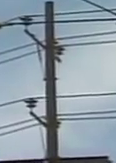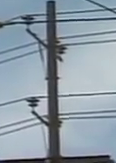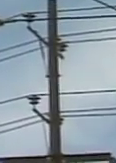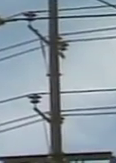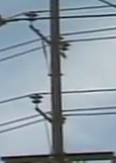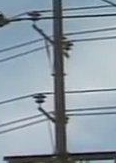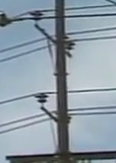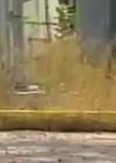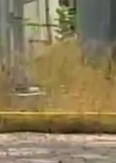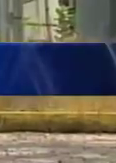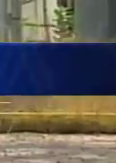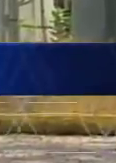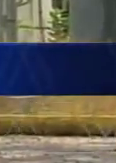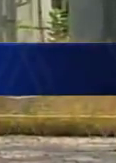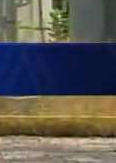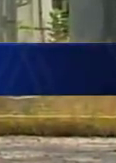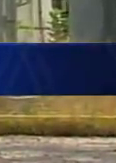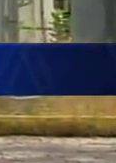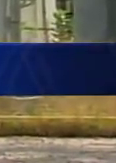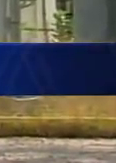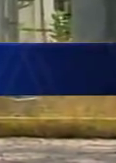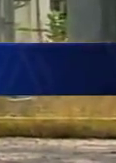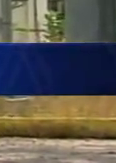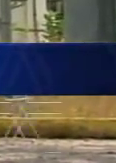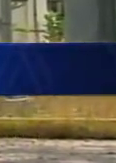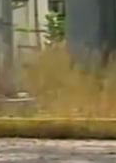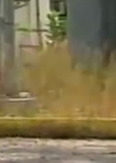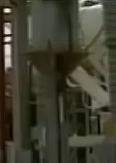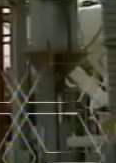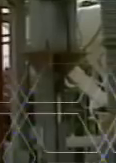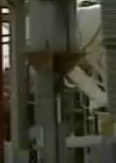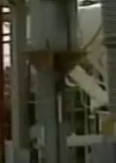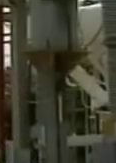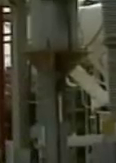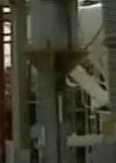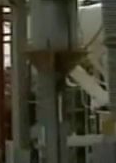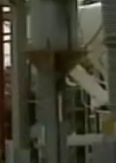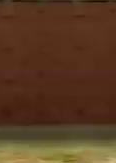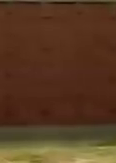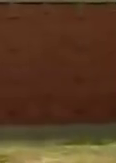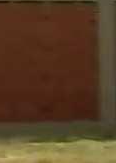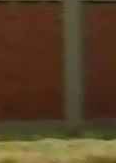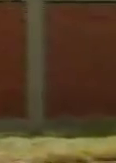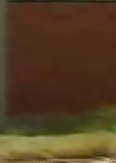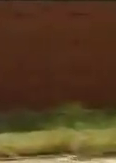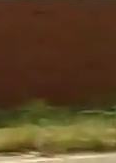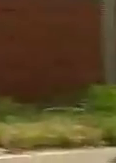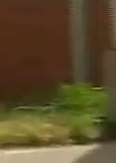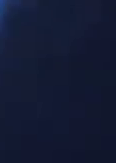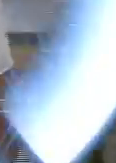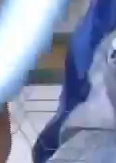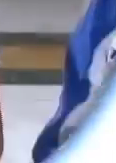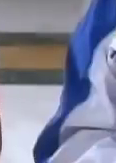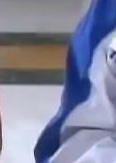A oscuras, al menos 12 estados del país estuvieron sin luz por más de 12 horas.